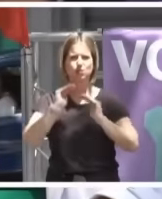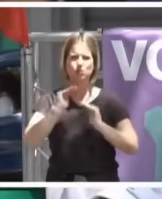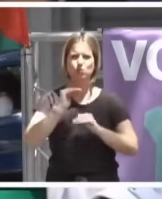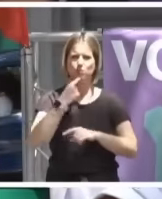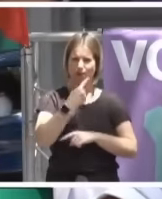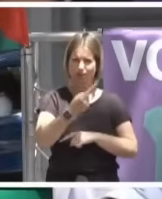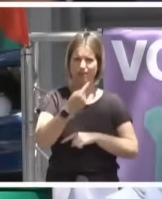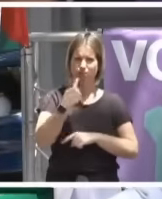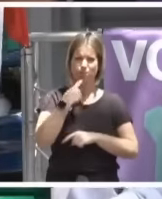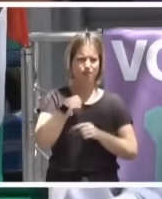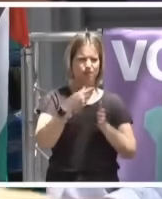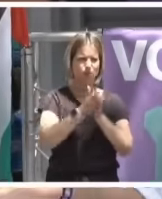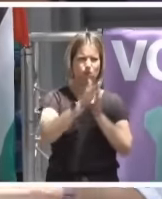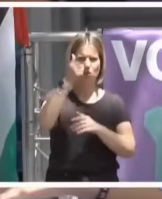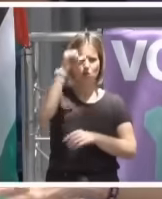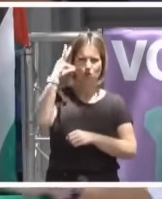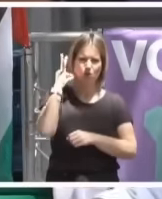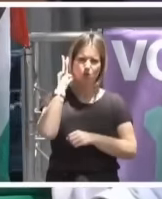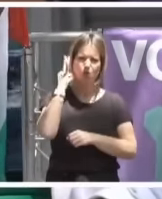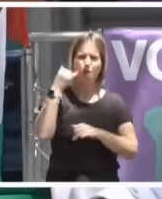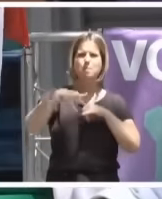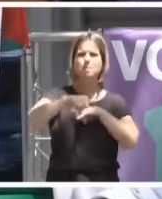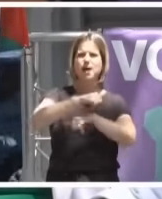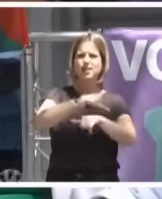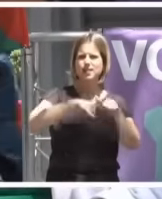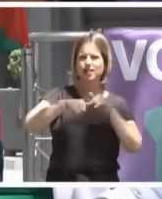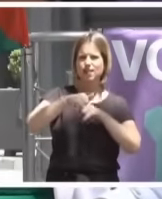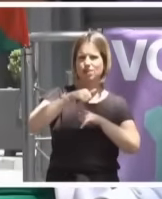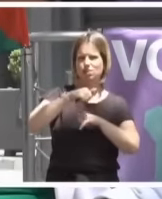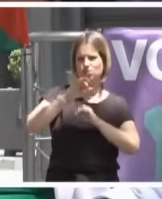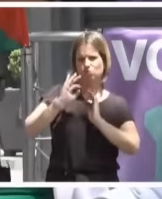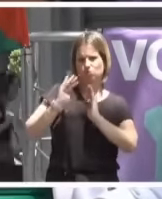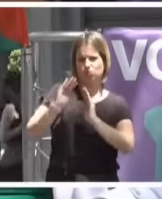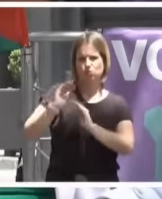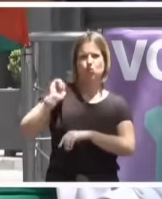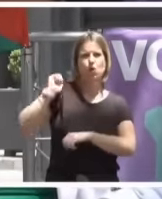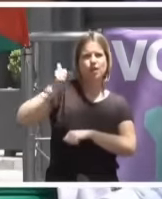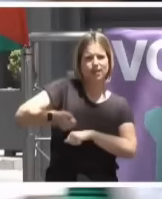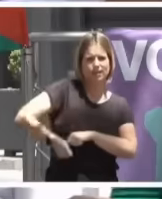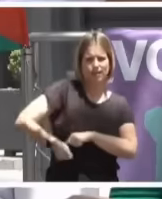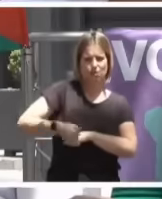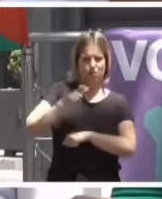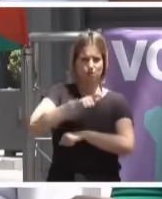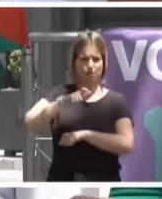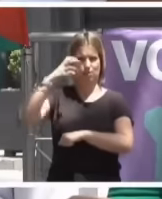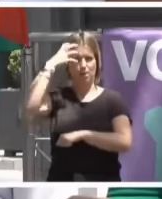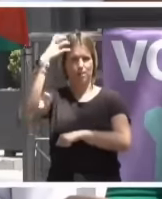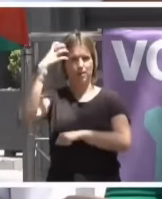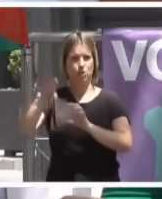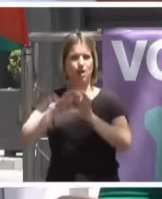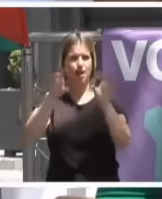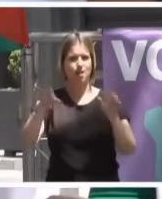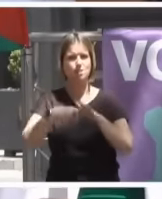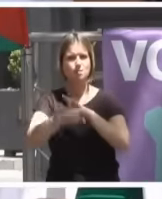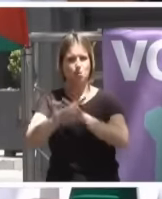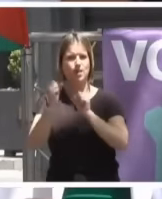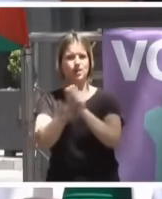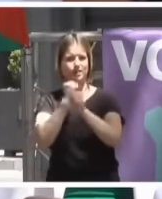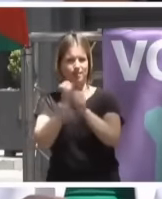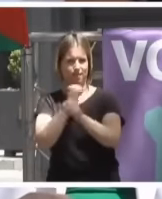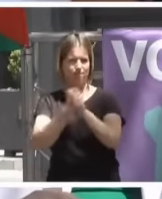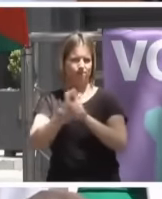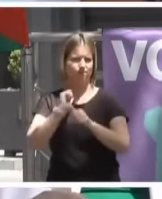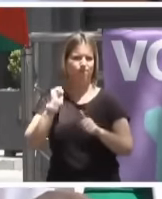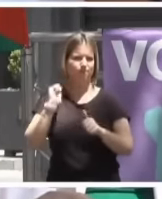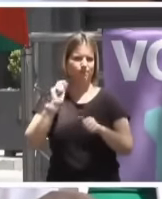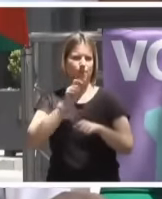decís aquí, me han dicho los compañeros, manijeros, gente de los ricos, que trabaja para la patronal inmobiliaria, lleva meses